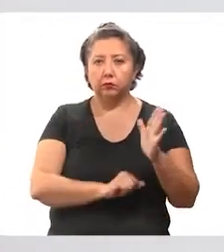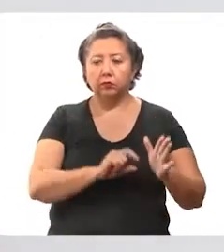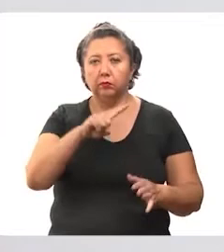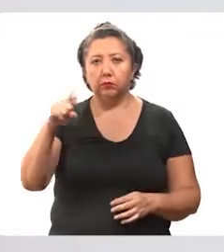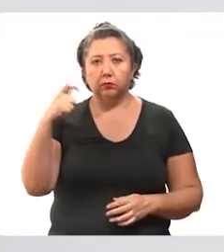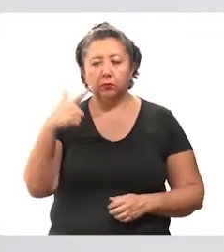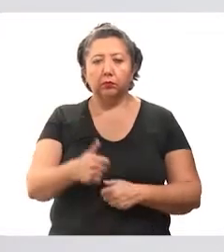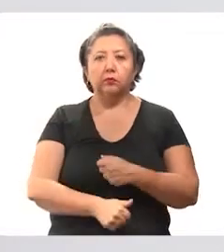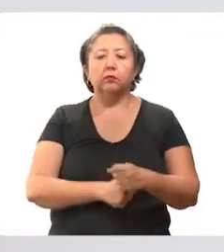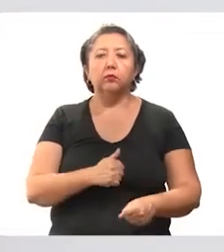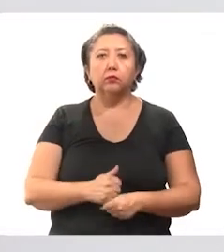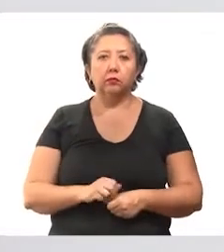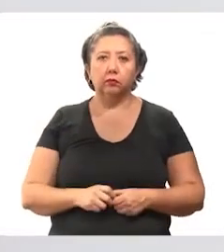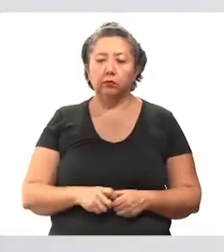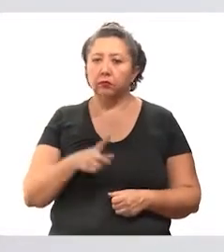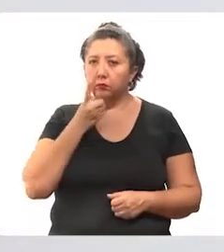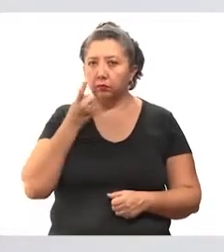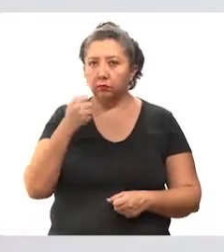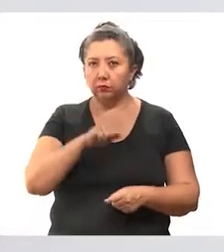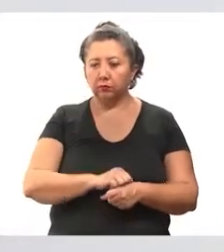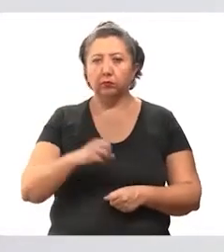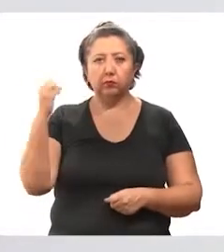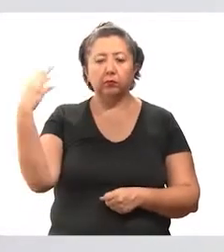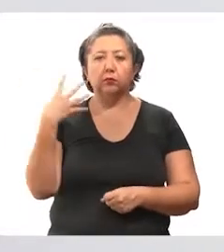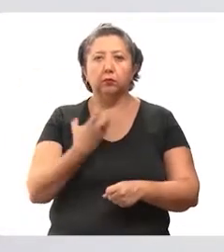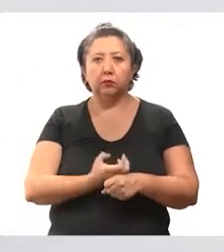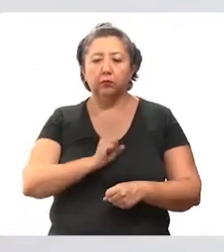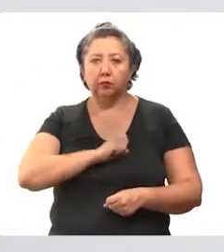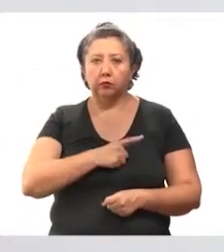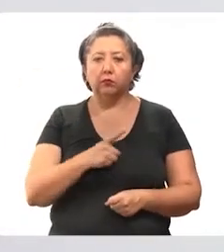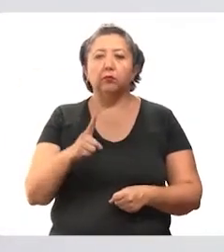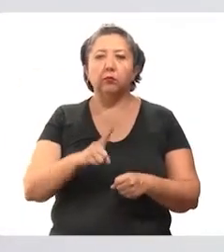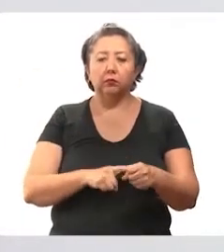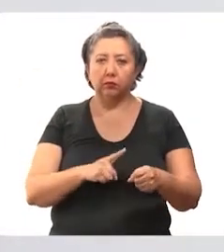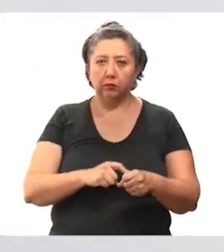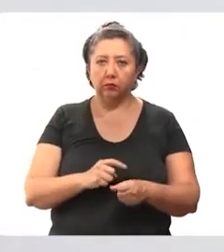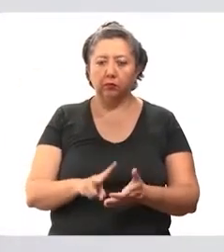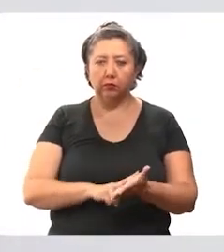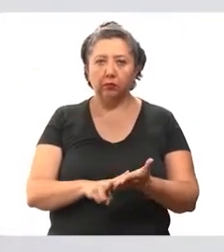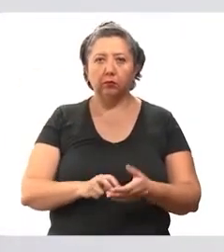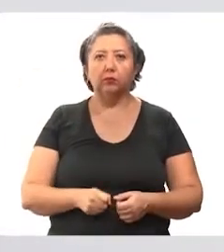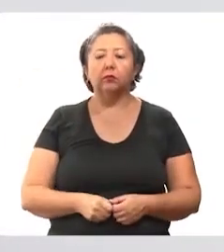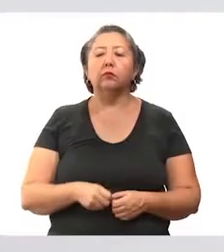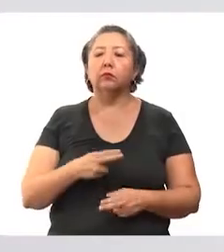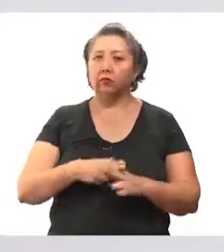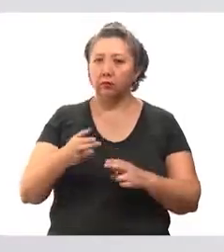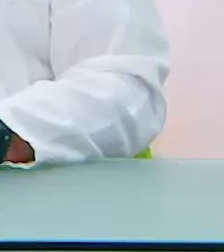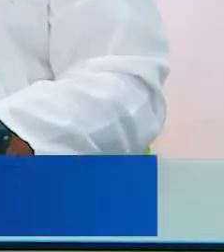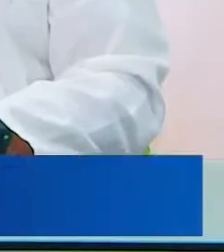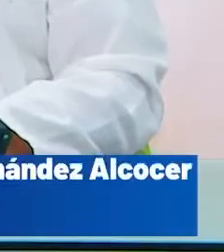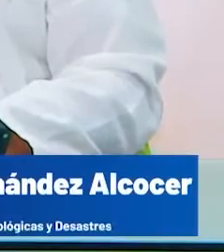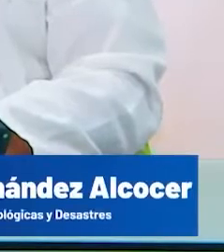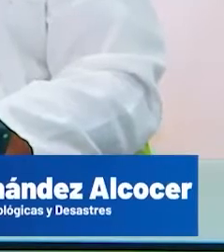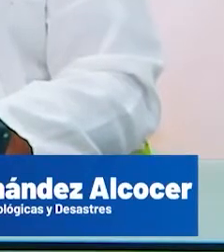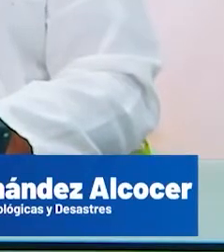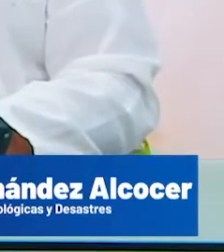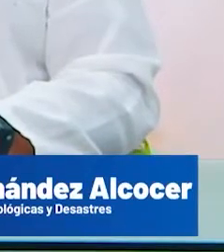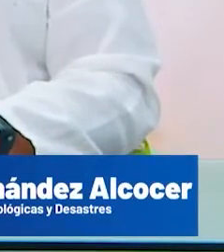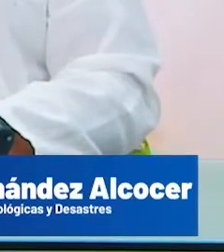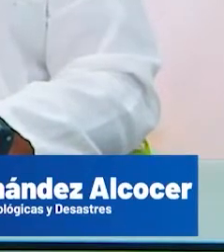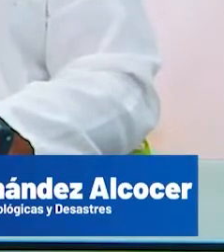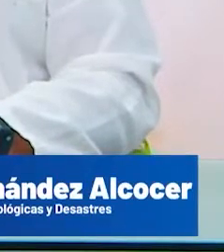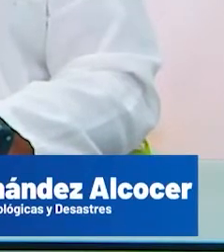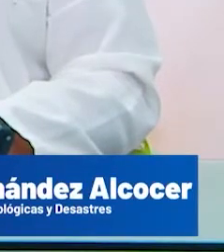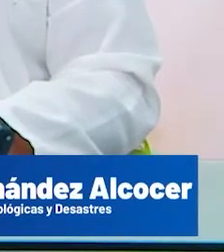de 1 mes a 107 años. Los indicadores semanales del Semáforo Estatal de Salud marcan color verde. Hasta aquí mi reporte, Químico. Gracias, doctor.